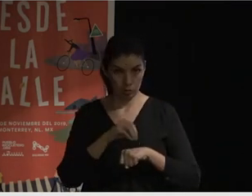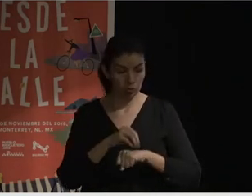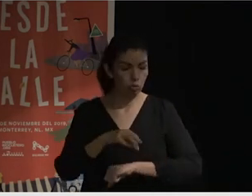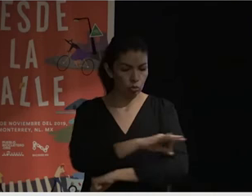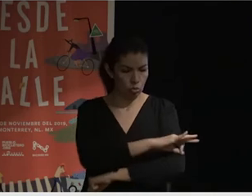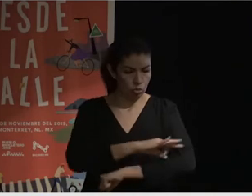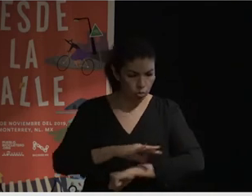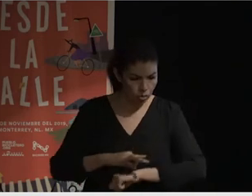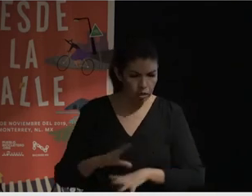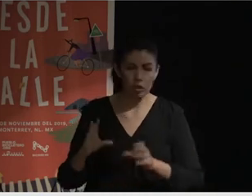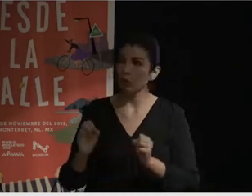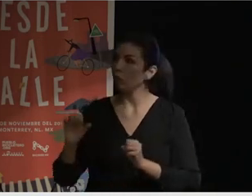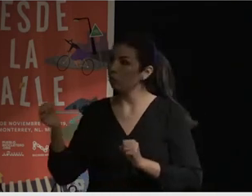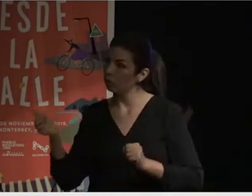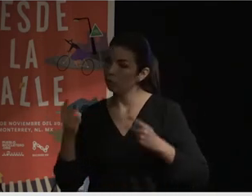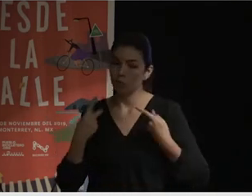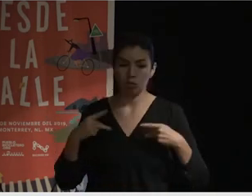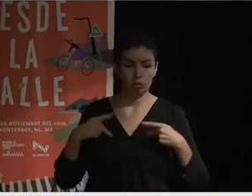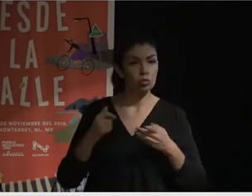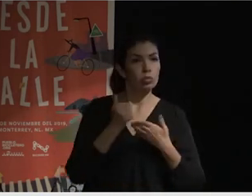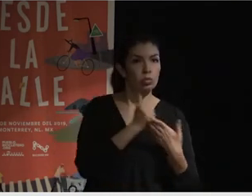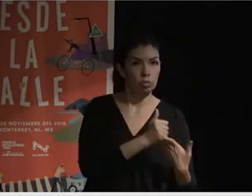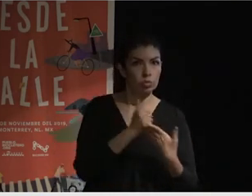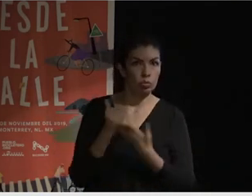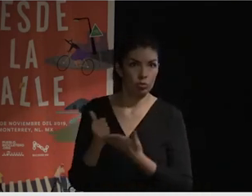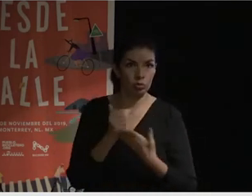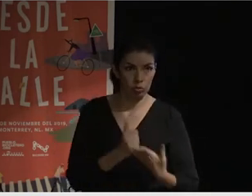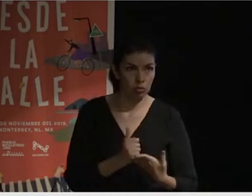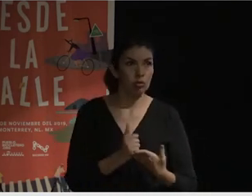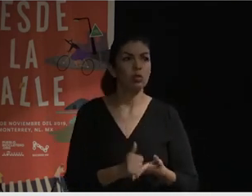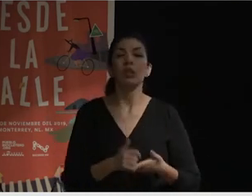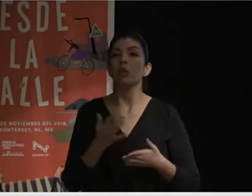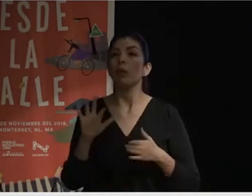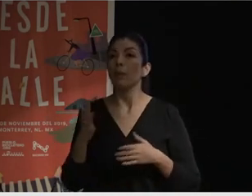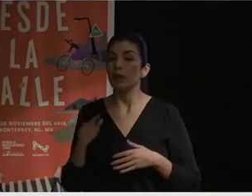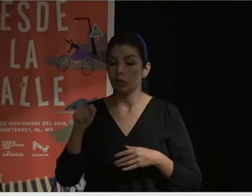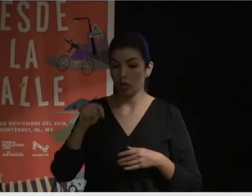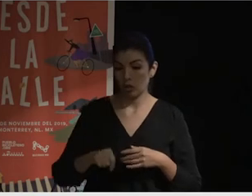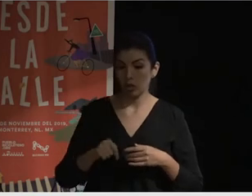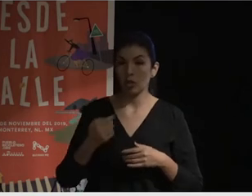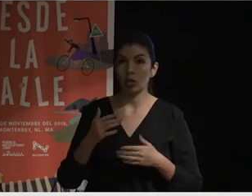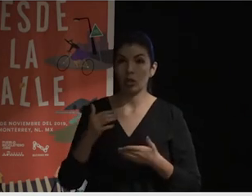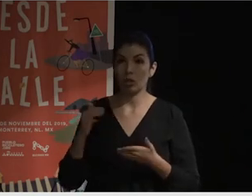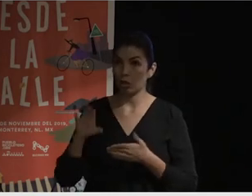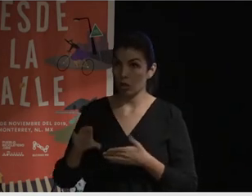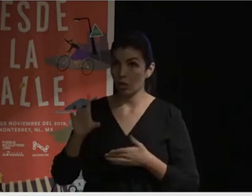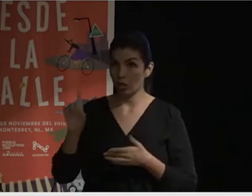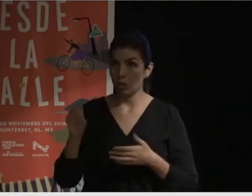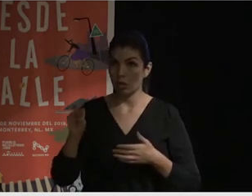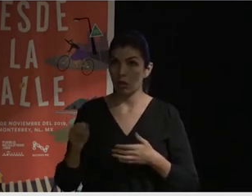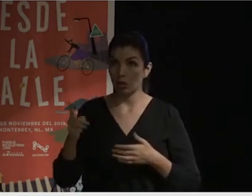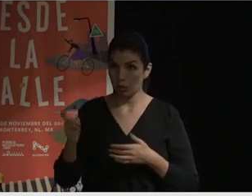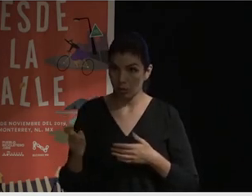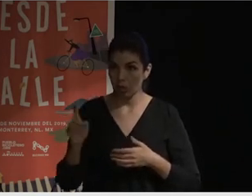hay experiencias bien interesantes. En Ciudad de México fueron más de 400,000 acciones, son millones de gentes que se han beneficiado y hay